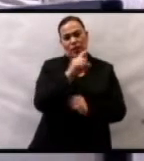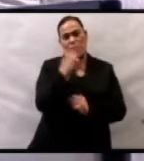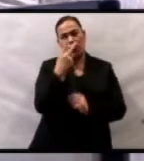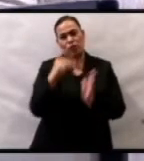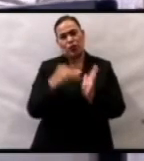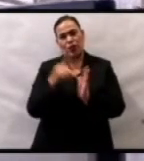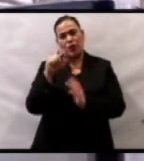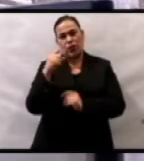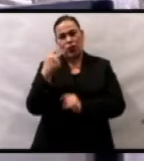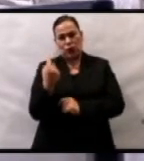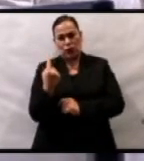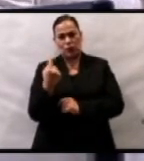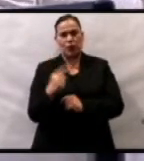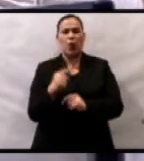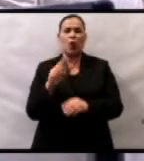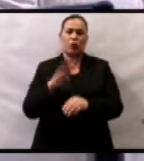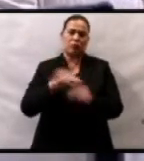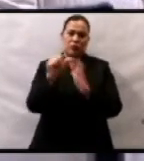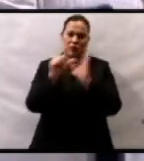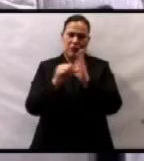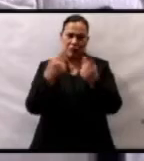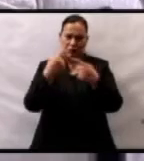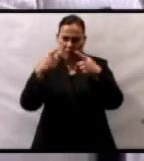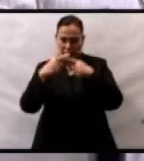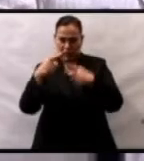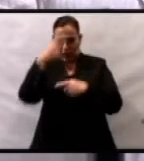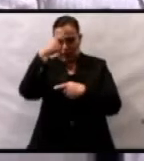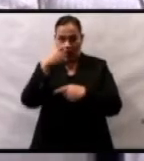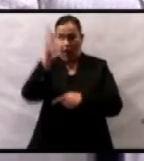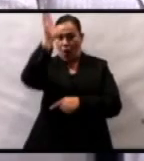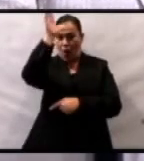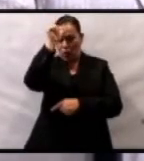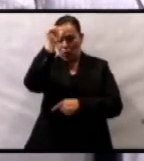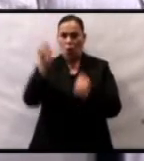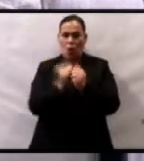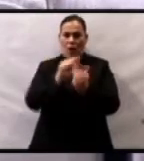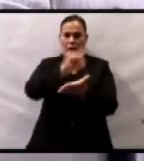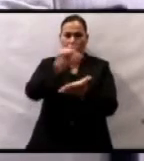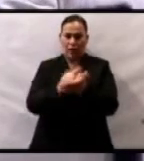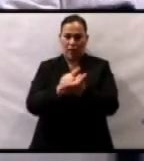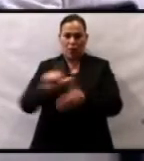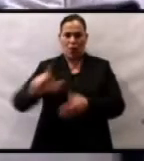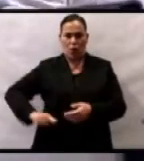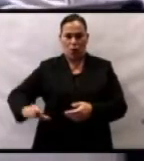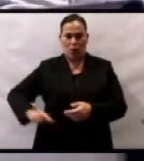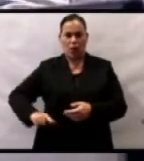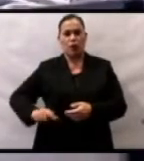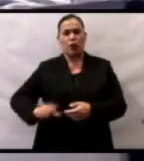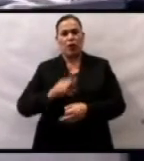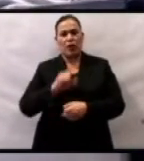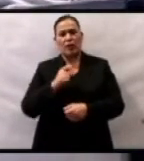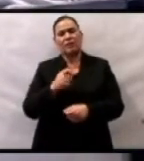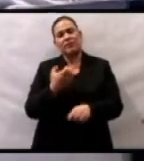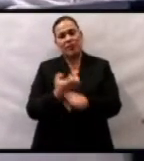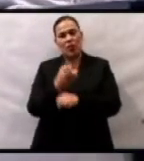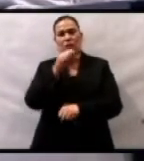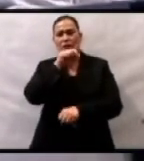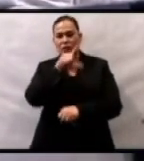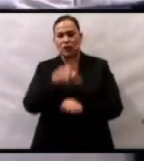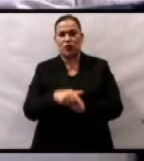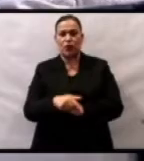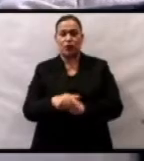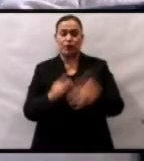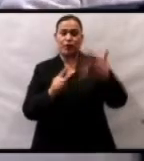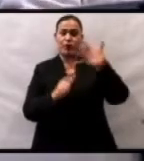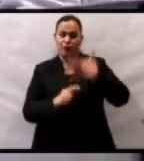fracción tercera y 8, ambos de la ley del gobierno de la administración pública municipal del estado de Jalisco. Punto número